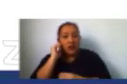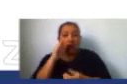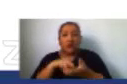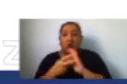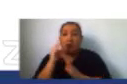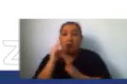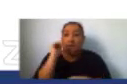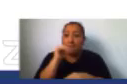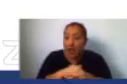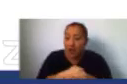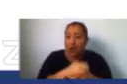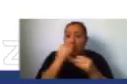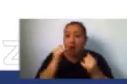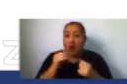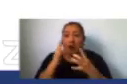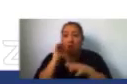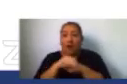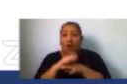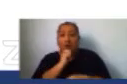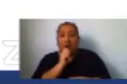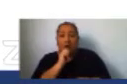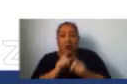ahora en los bancos privados.